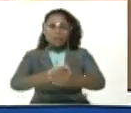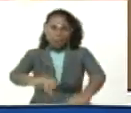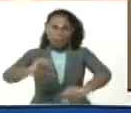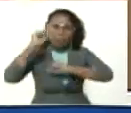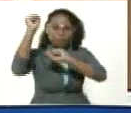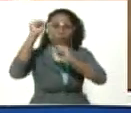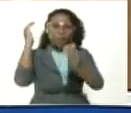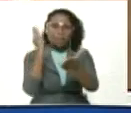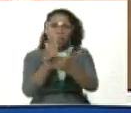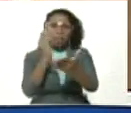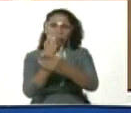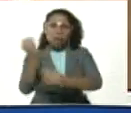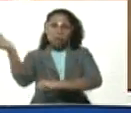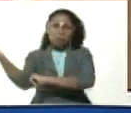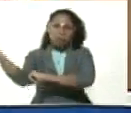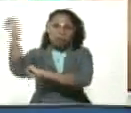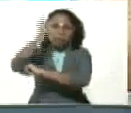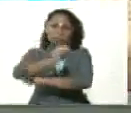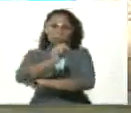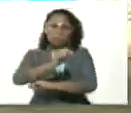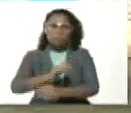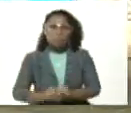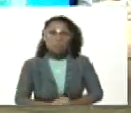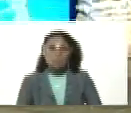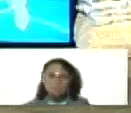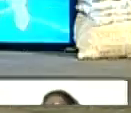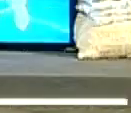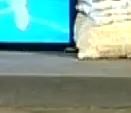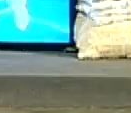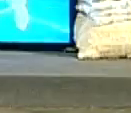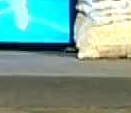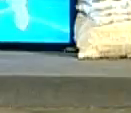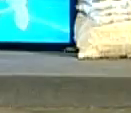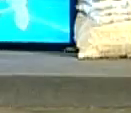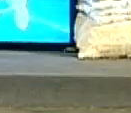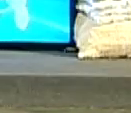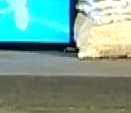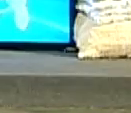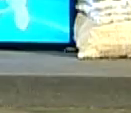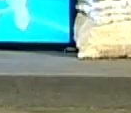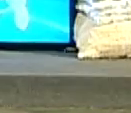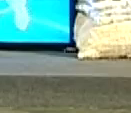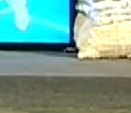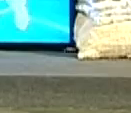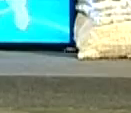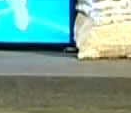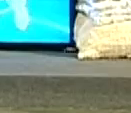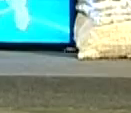victoria siempre! Venceremos. Buenas noches, gracias.